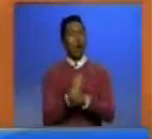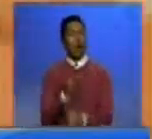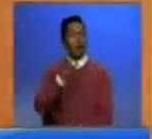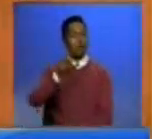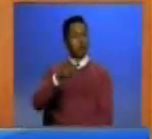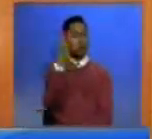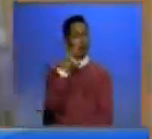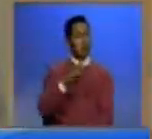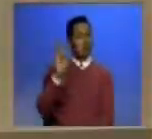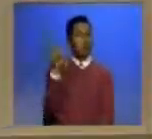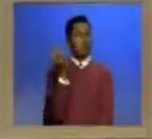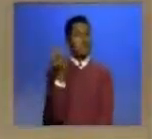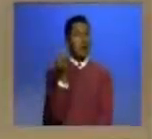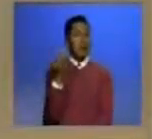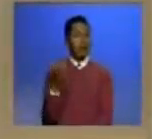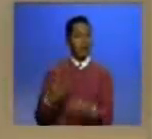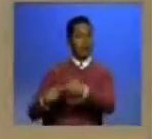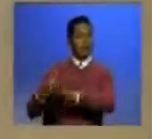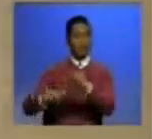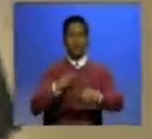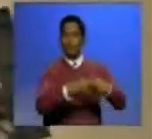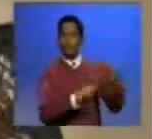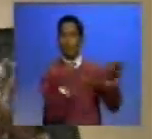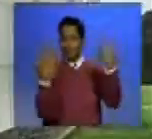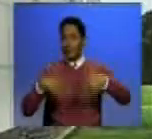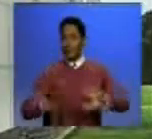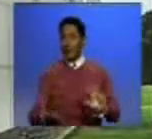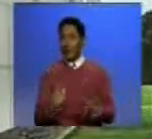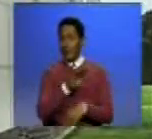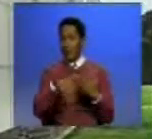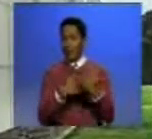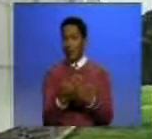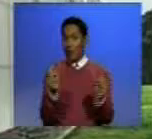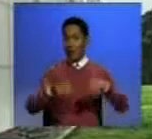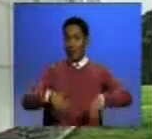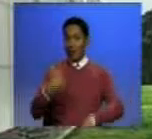semilla de papa certificada y desarrollada desde este invernadero